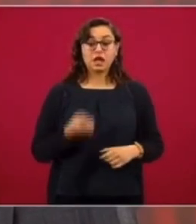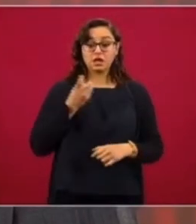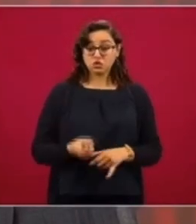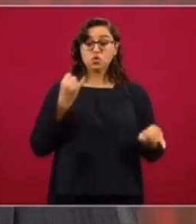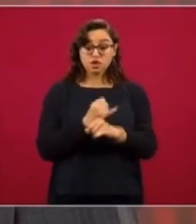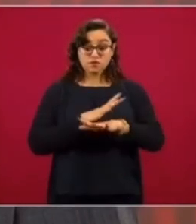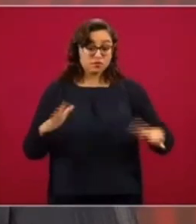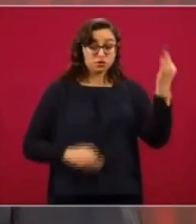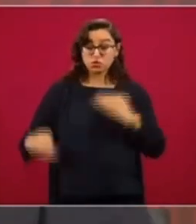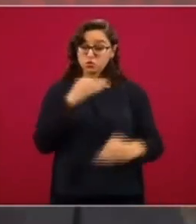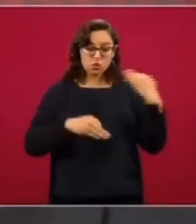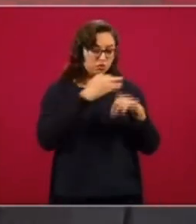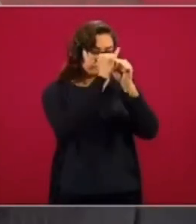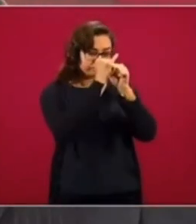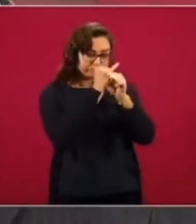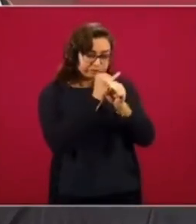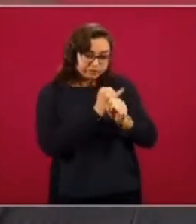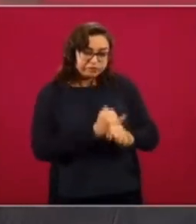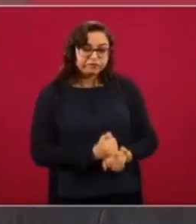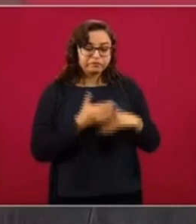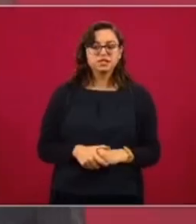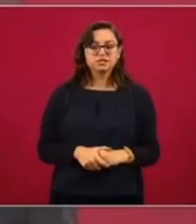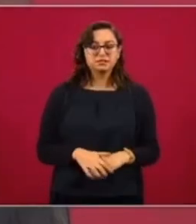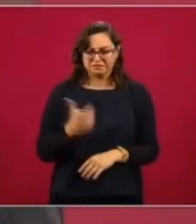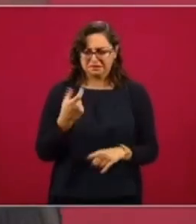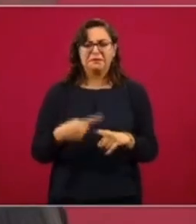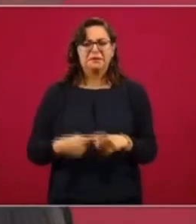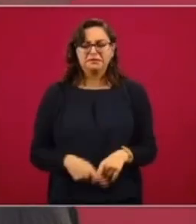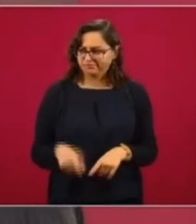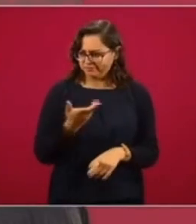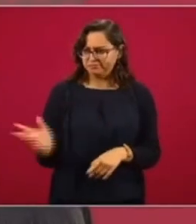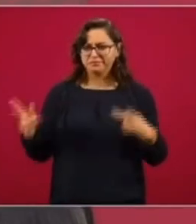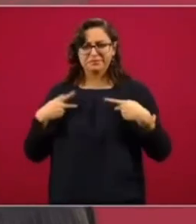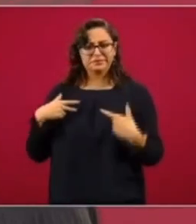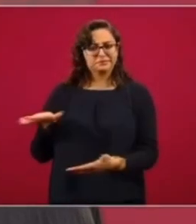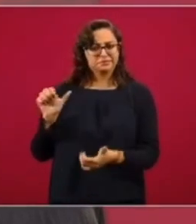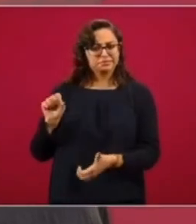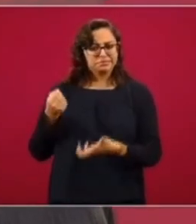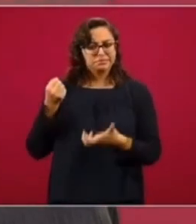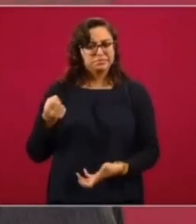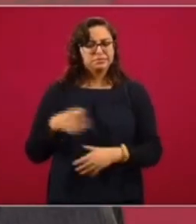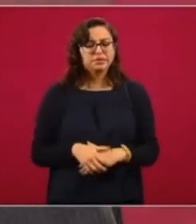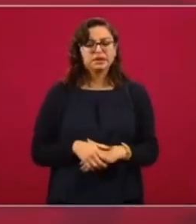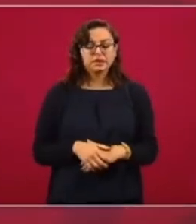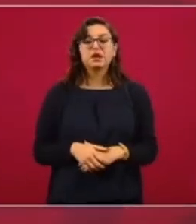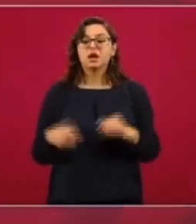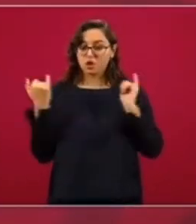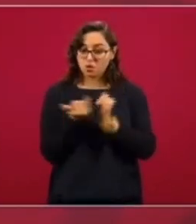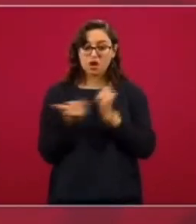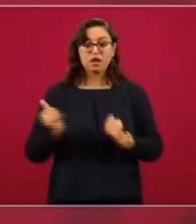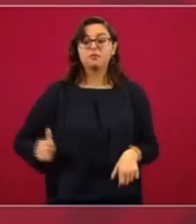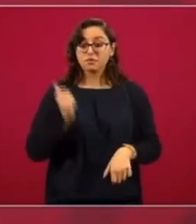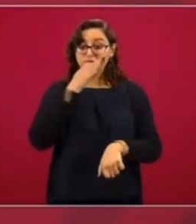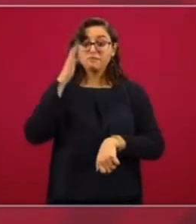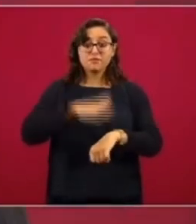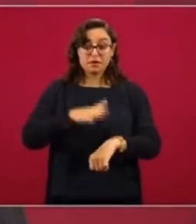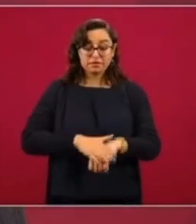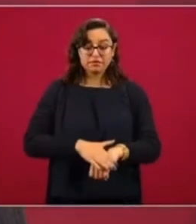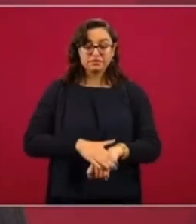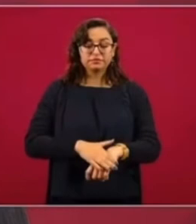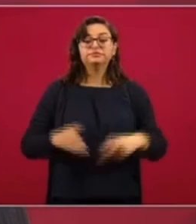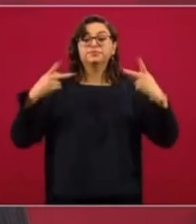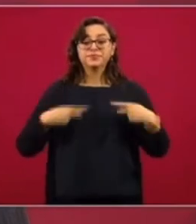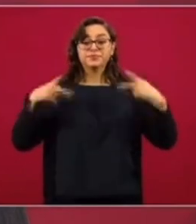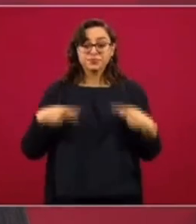información a más tardar en 3 meses. Aprovecho para reiterar de que no les va a faltar recursos a